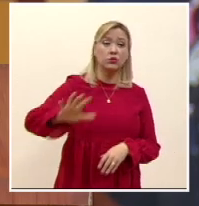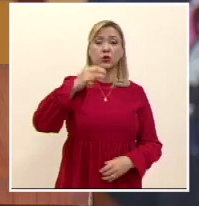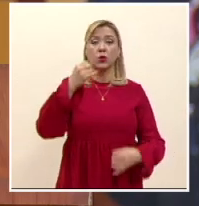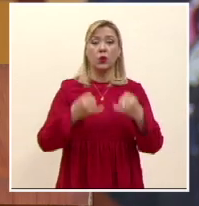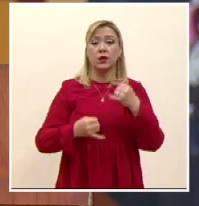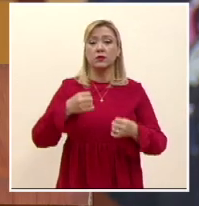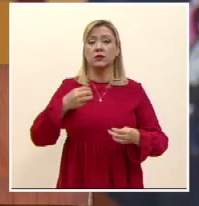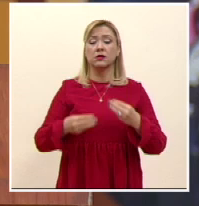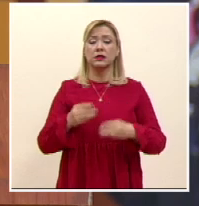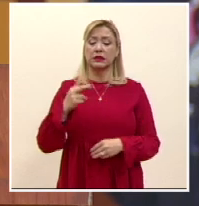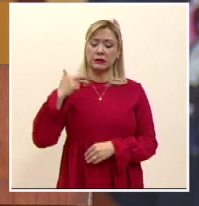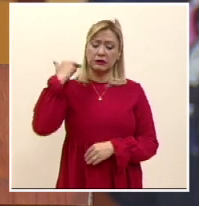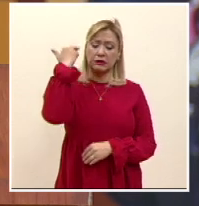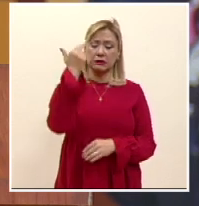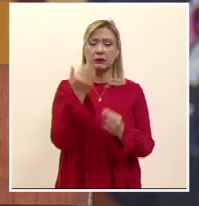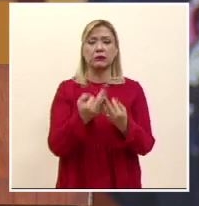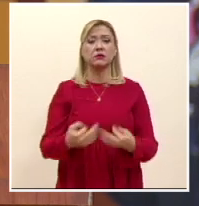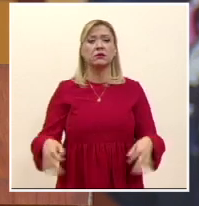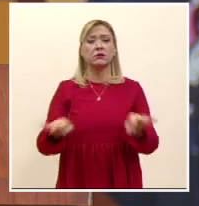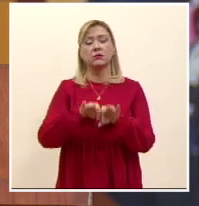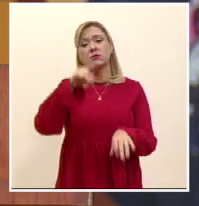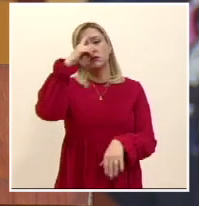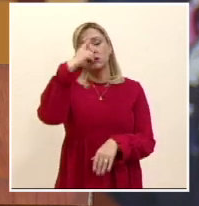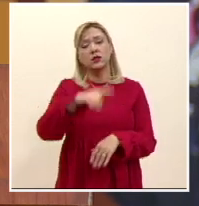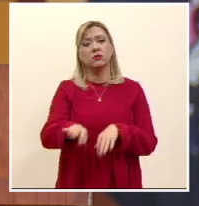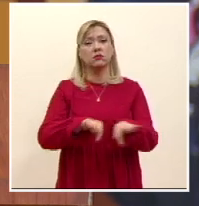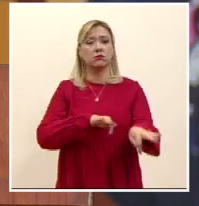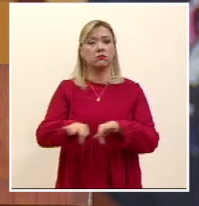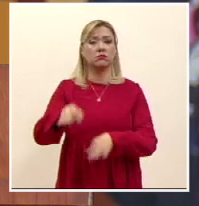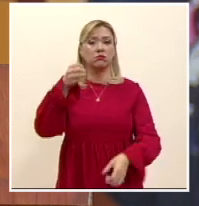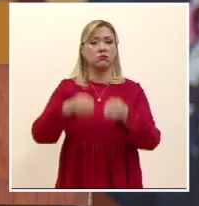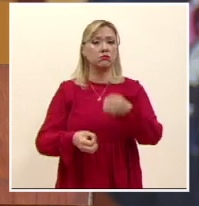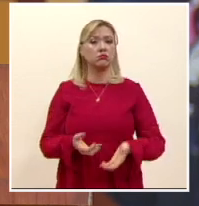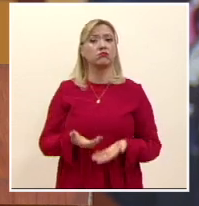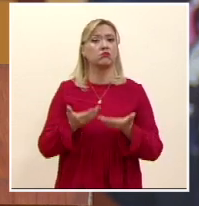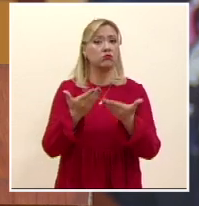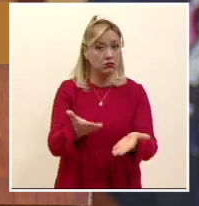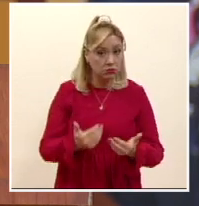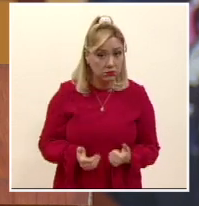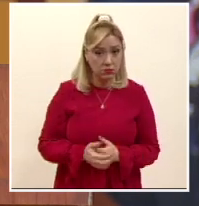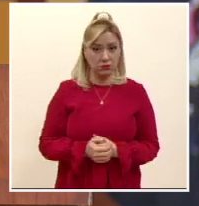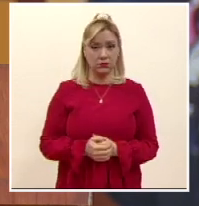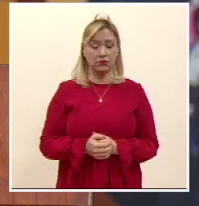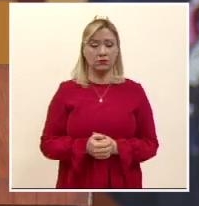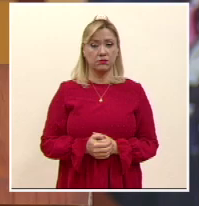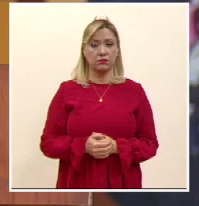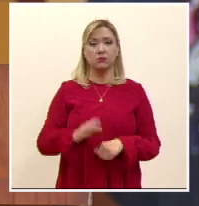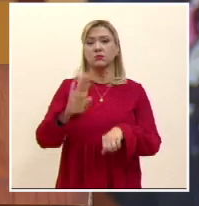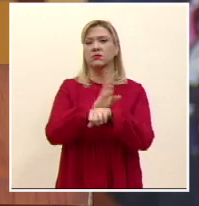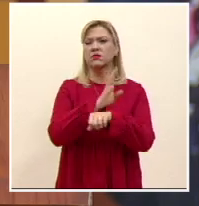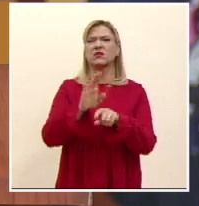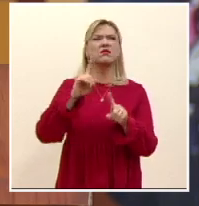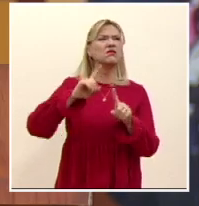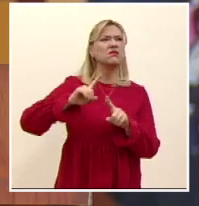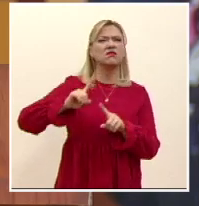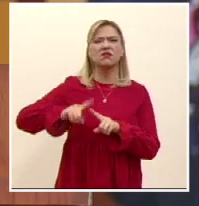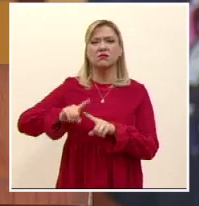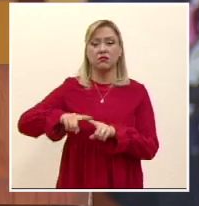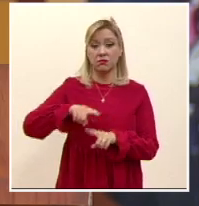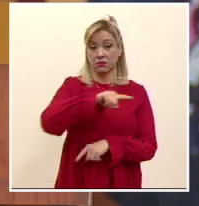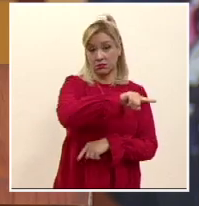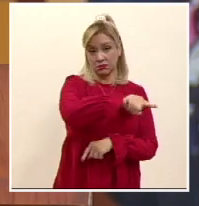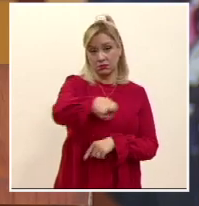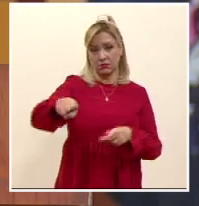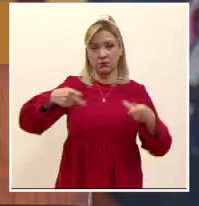constituye un pilar esencial para la impartición de justicia, en beneficio de las y